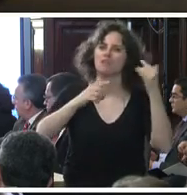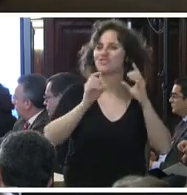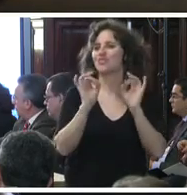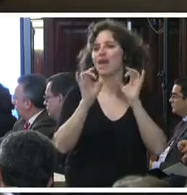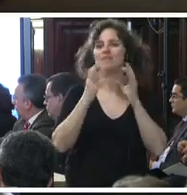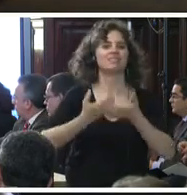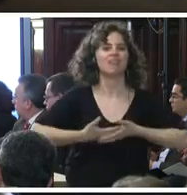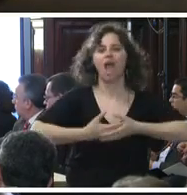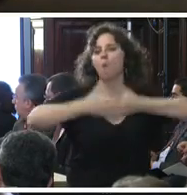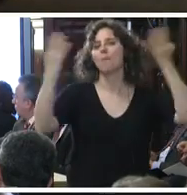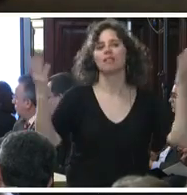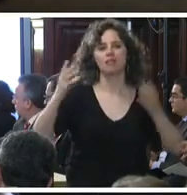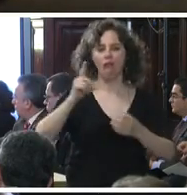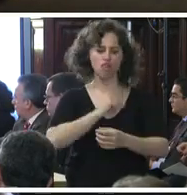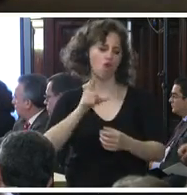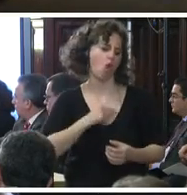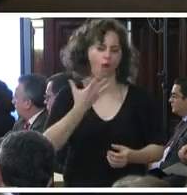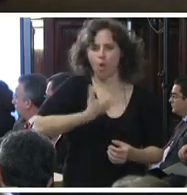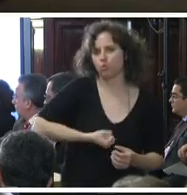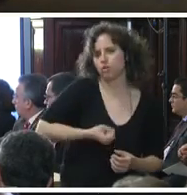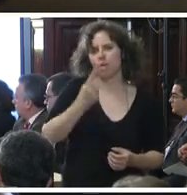the game